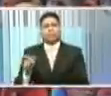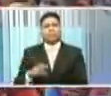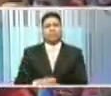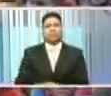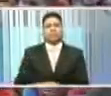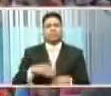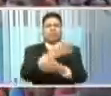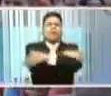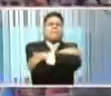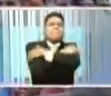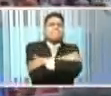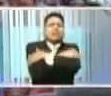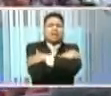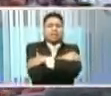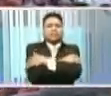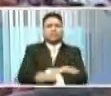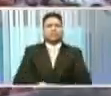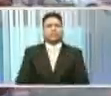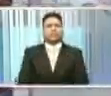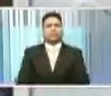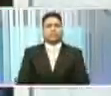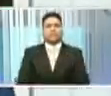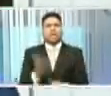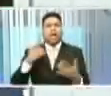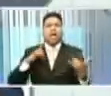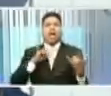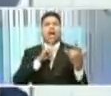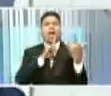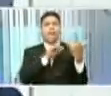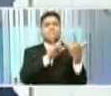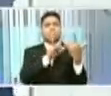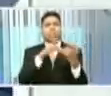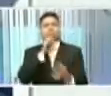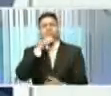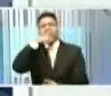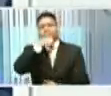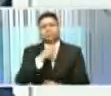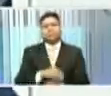abrazo a la misión En Amor Mayor.